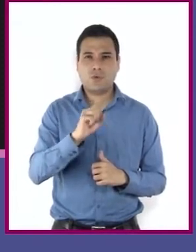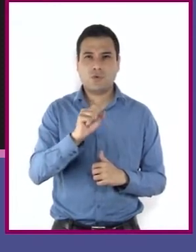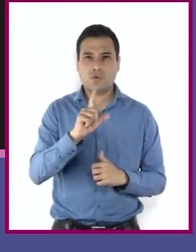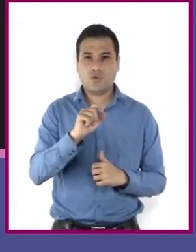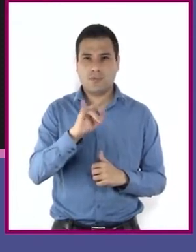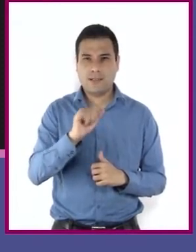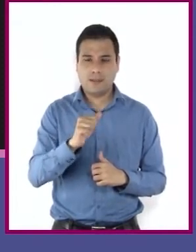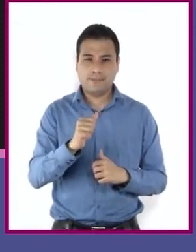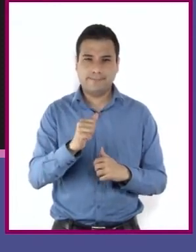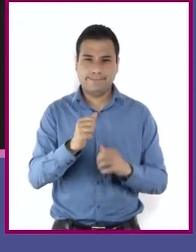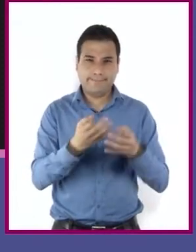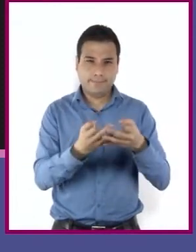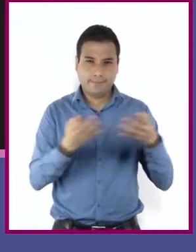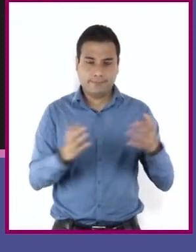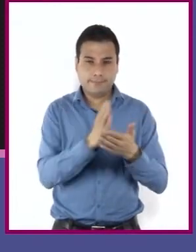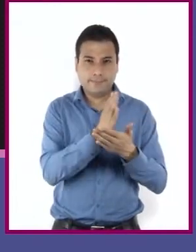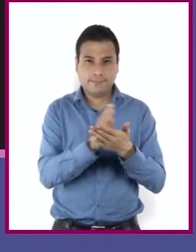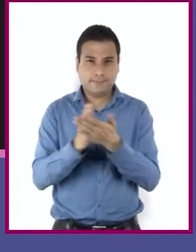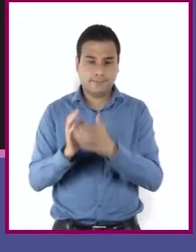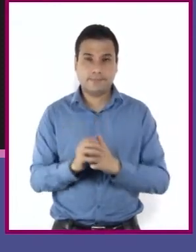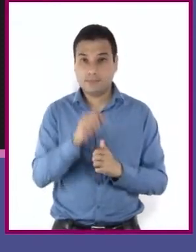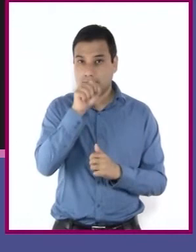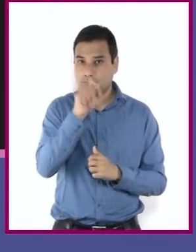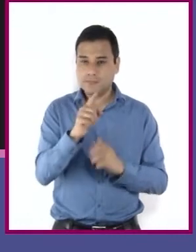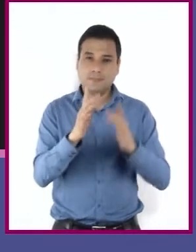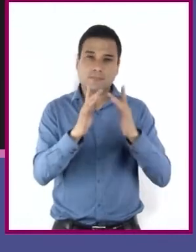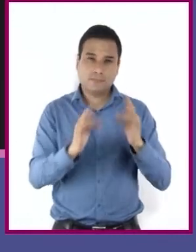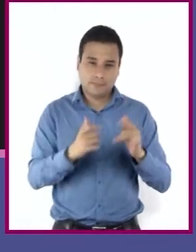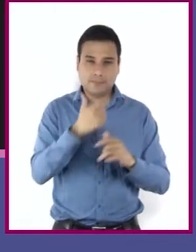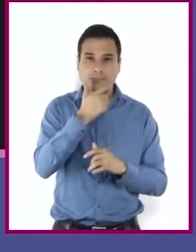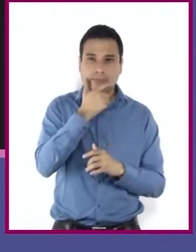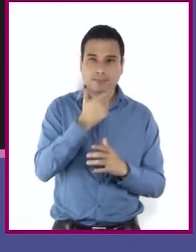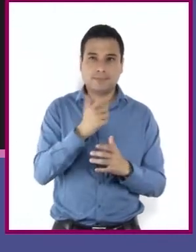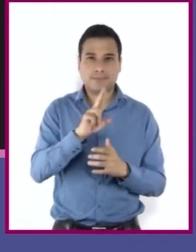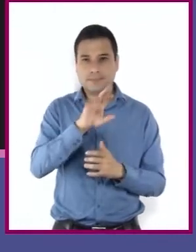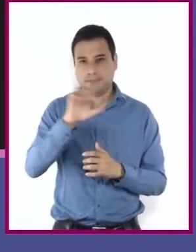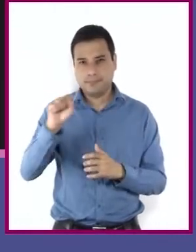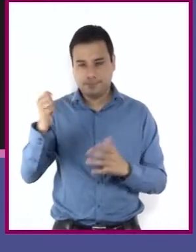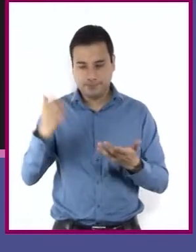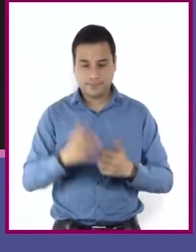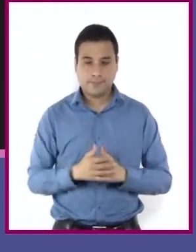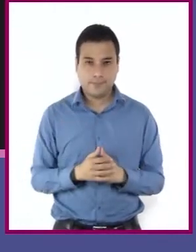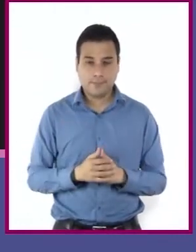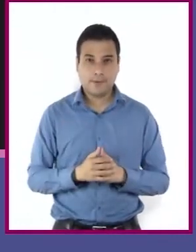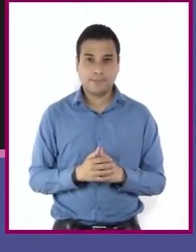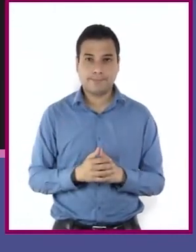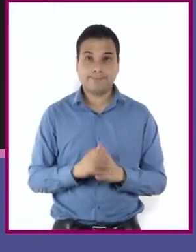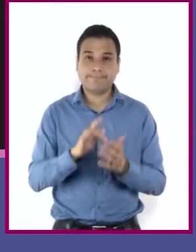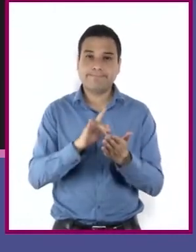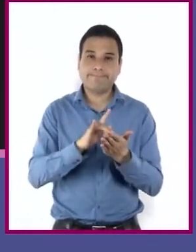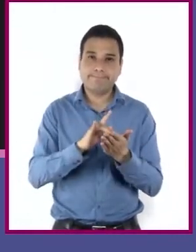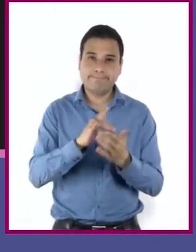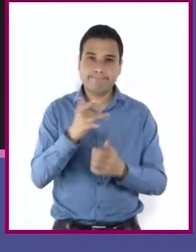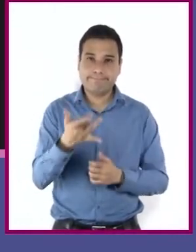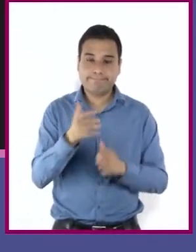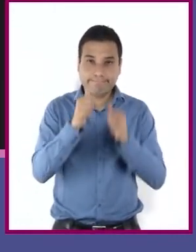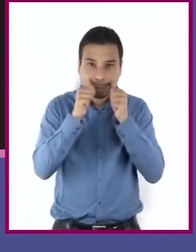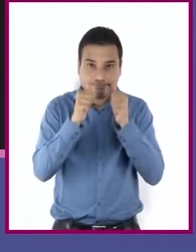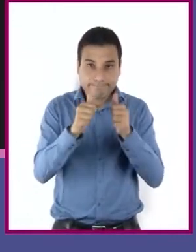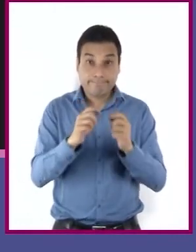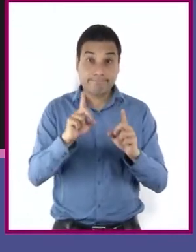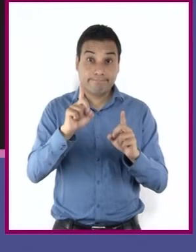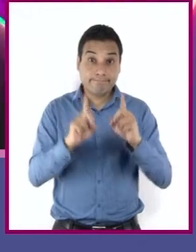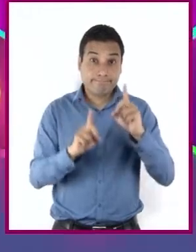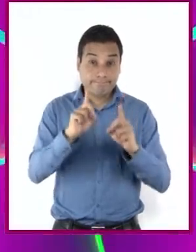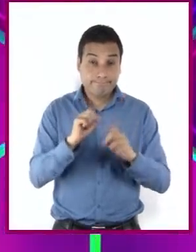Unión Soviética, Francia y Gran Bretaña. Compañeras y compañeros, gracias por su atención. ¿Alguna